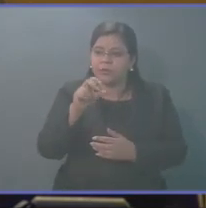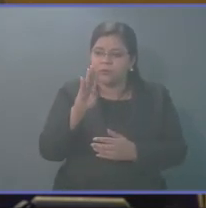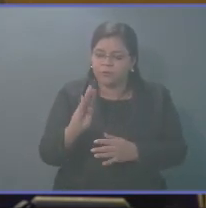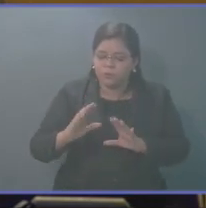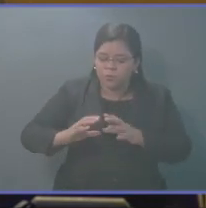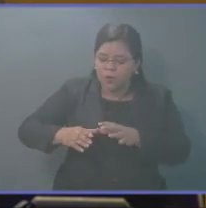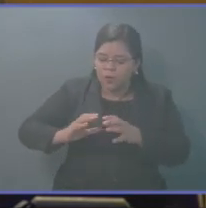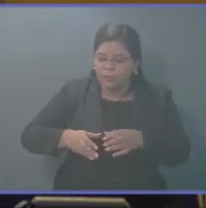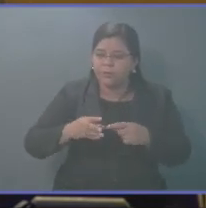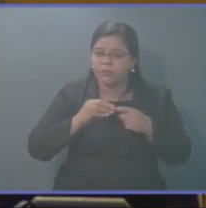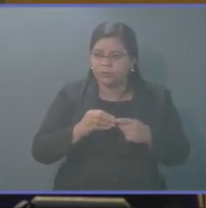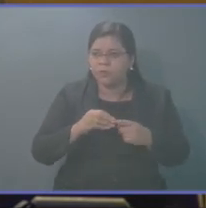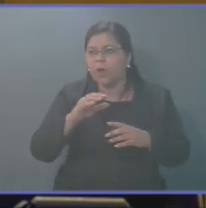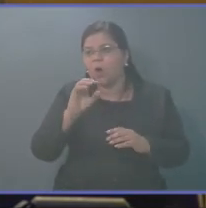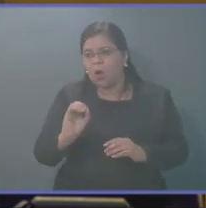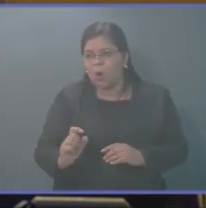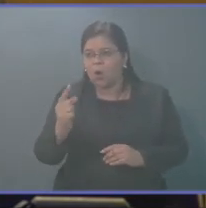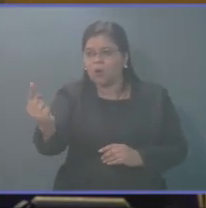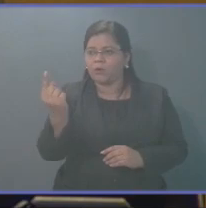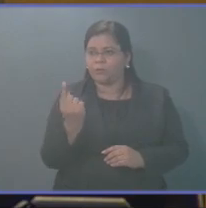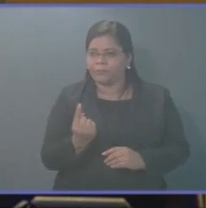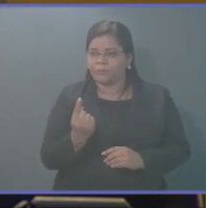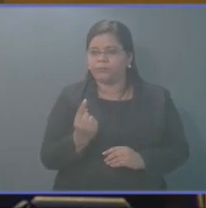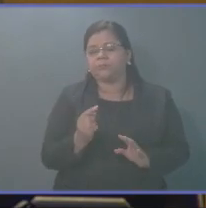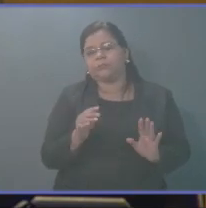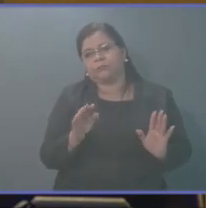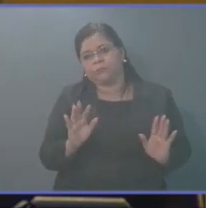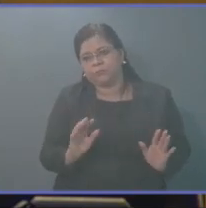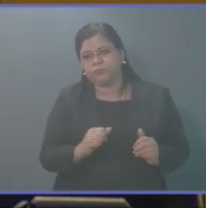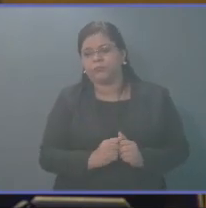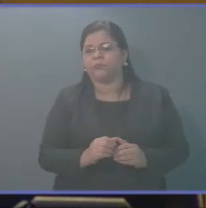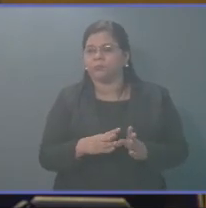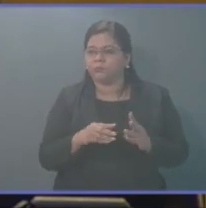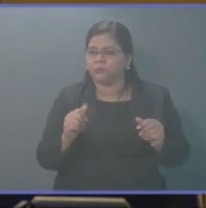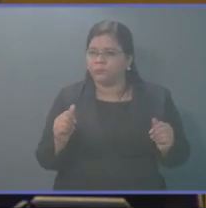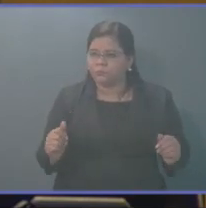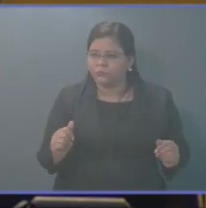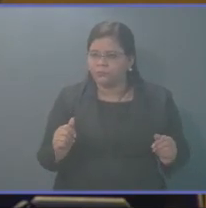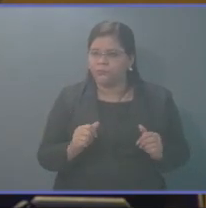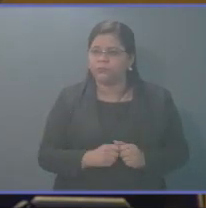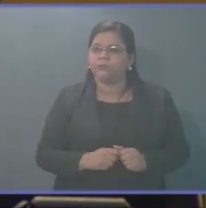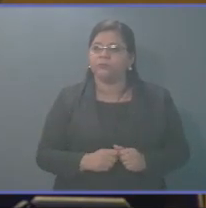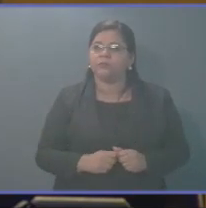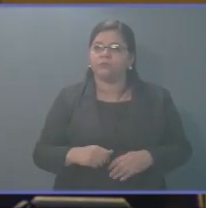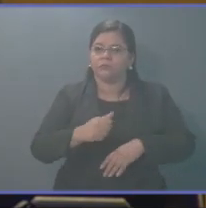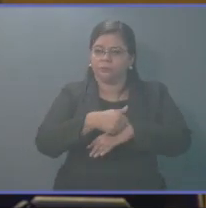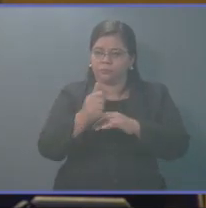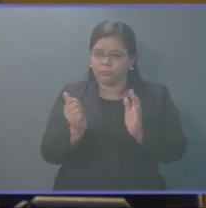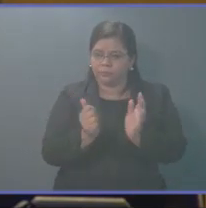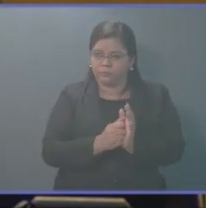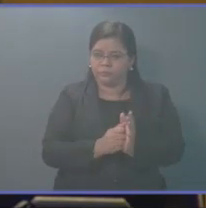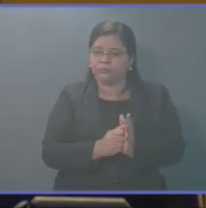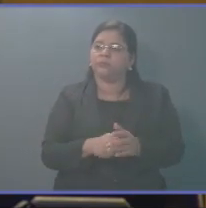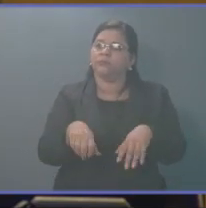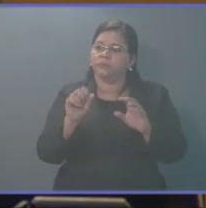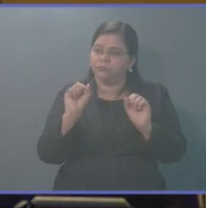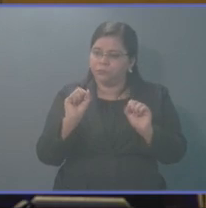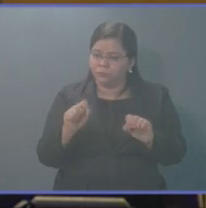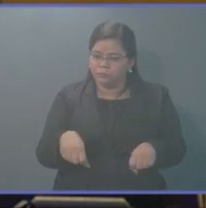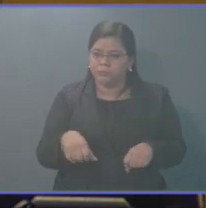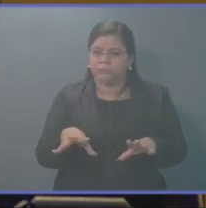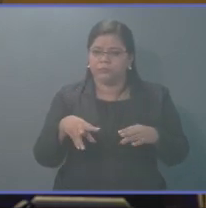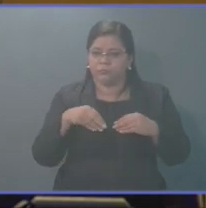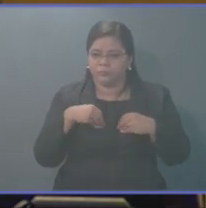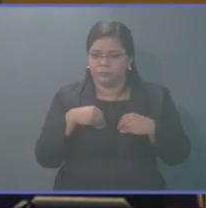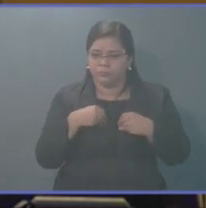especiales o de la interpelación y, en su caso, la resolución de la Asamblea será vinculante cuando se